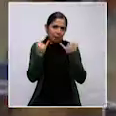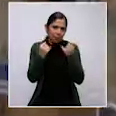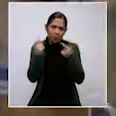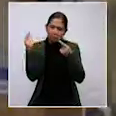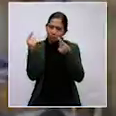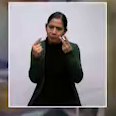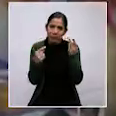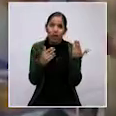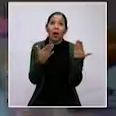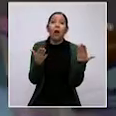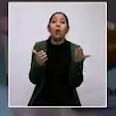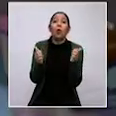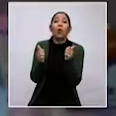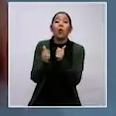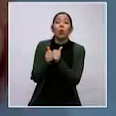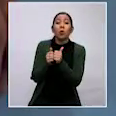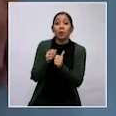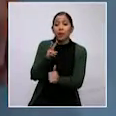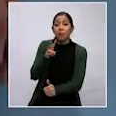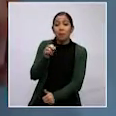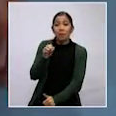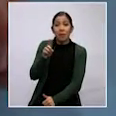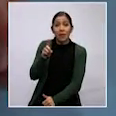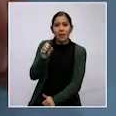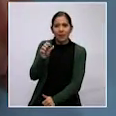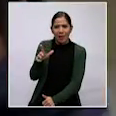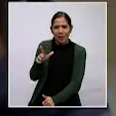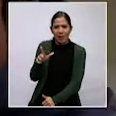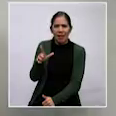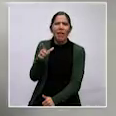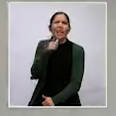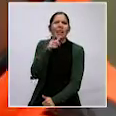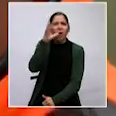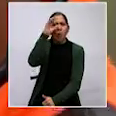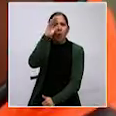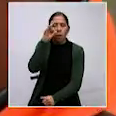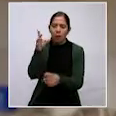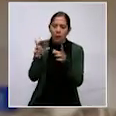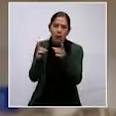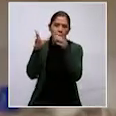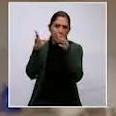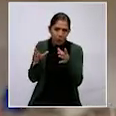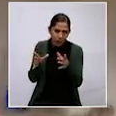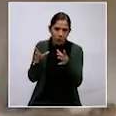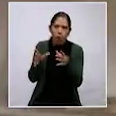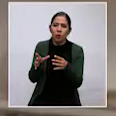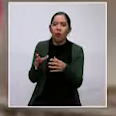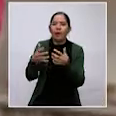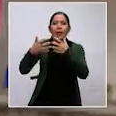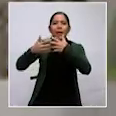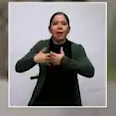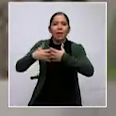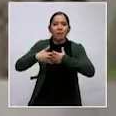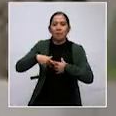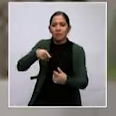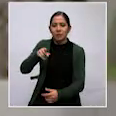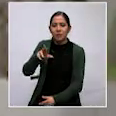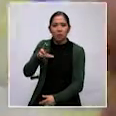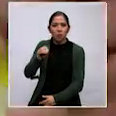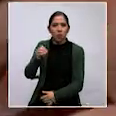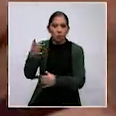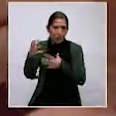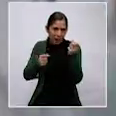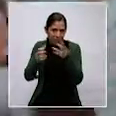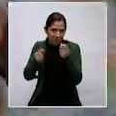detalles a continuación junto a Vidal Coria. Él es el director ejecutivo de Proleche Bolivia, que nos está acompañando en